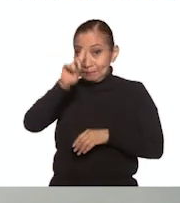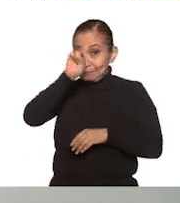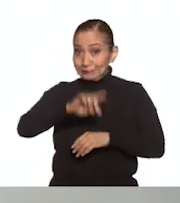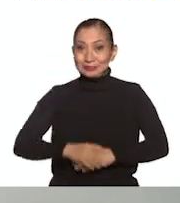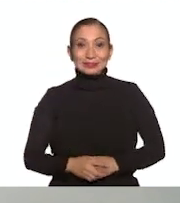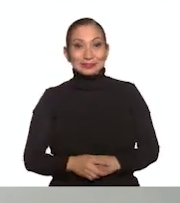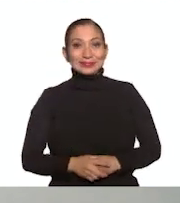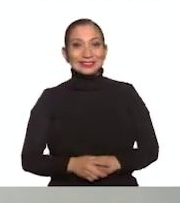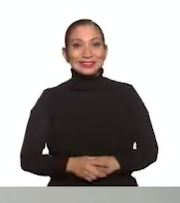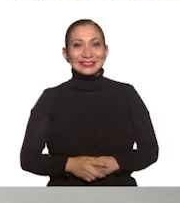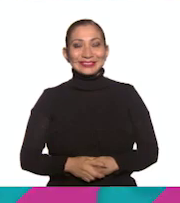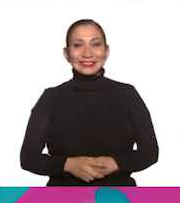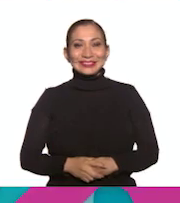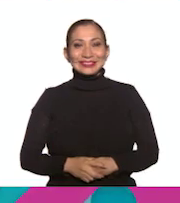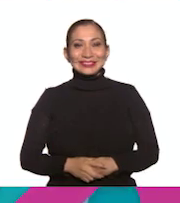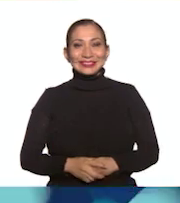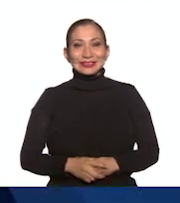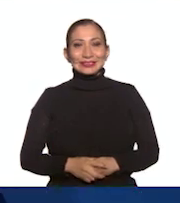recomendaciones!